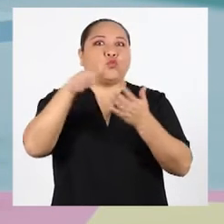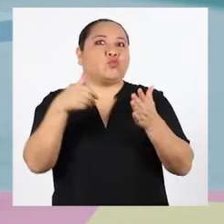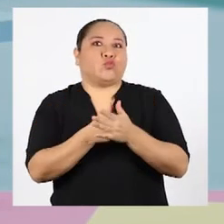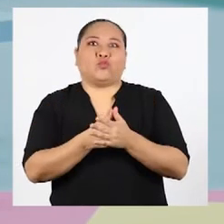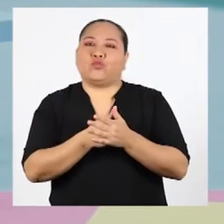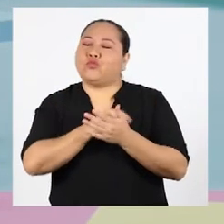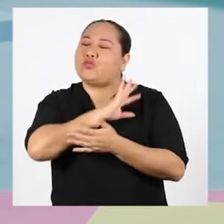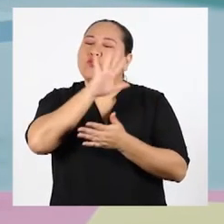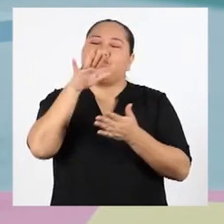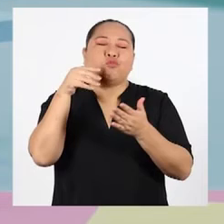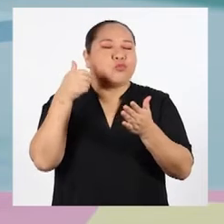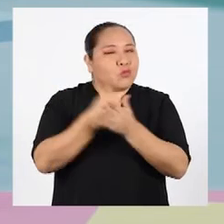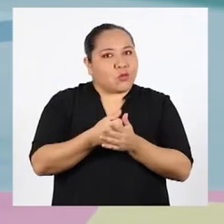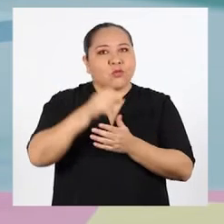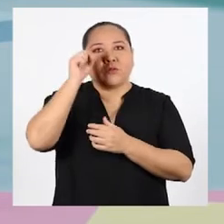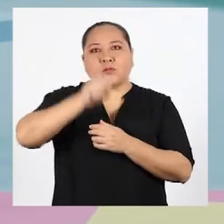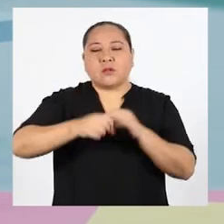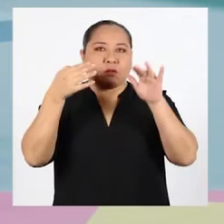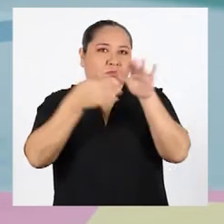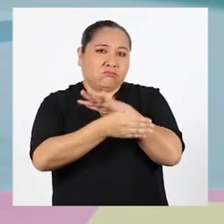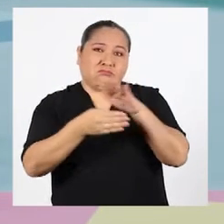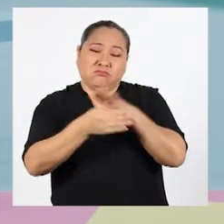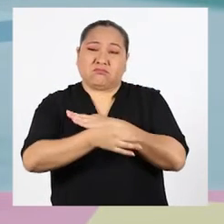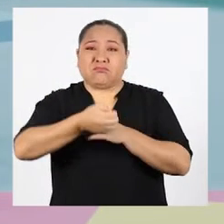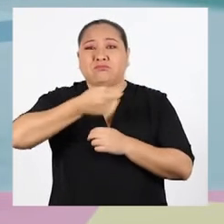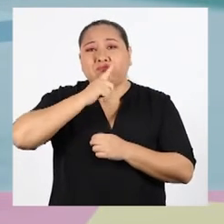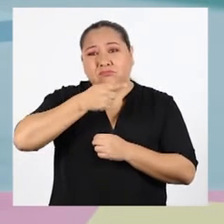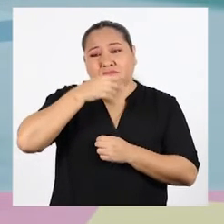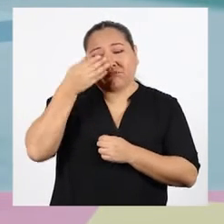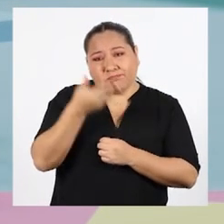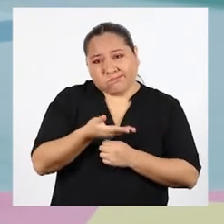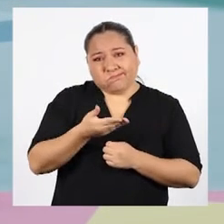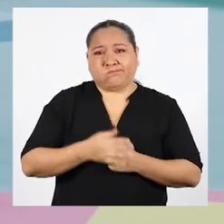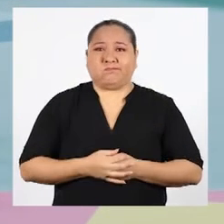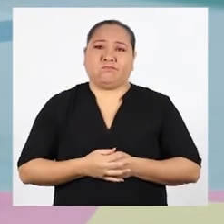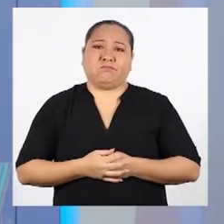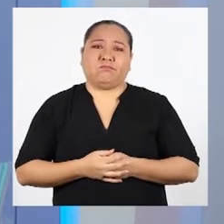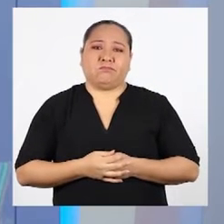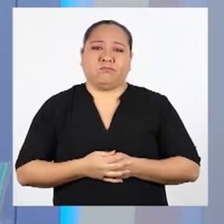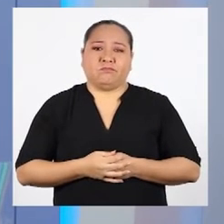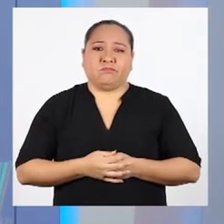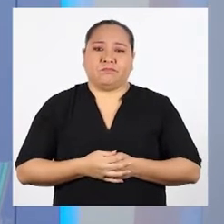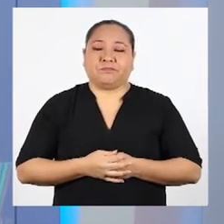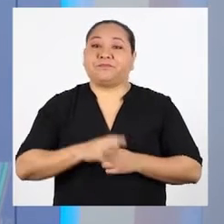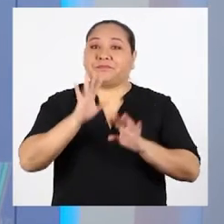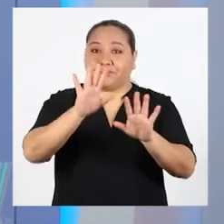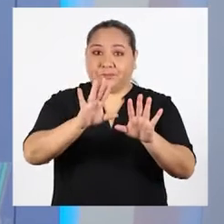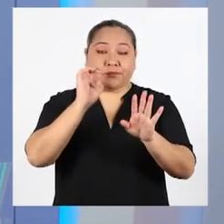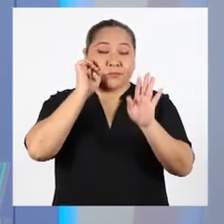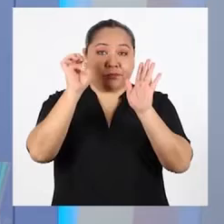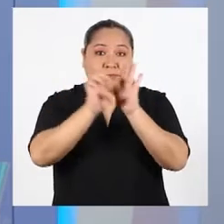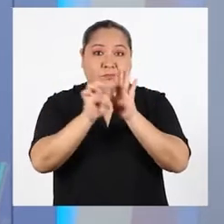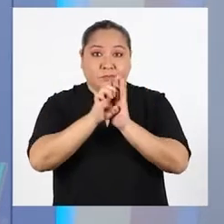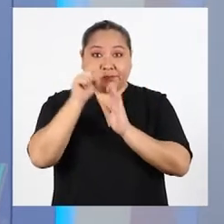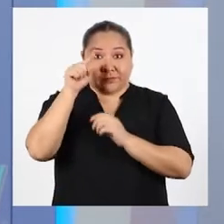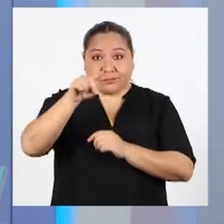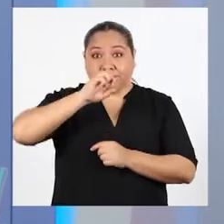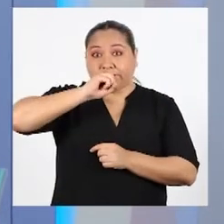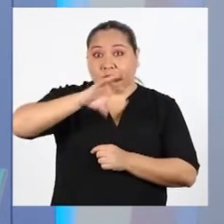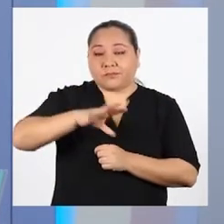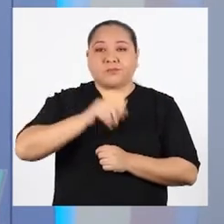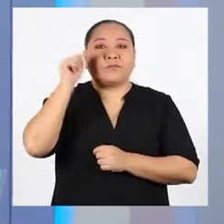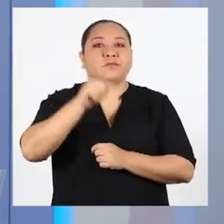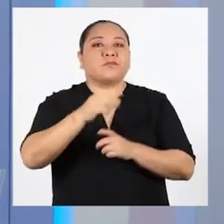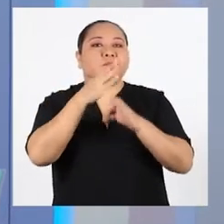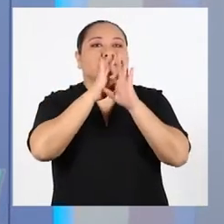todos, absolutamente todos, tengan acceso a agua potable. Mira, por ejemplo, esto que acabas de